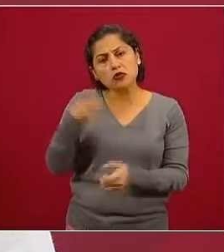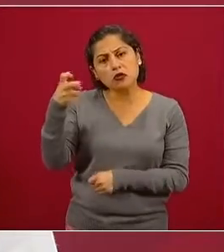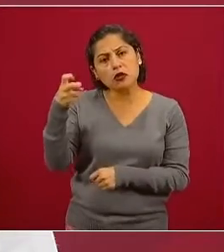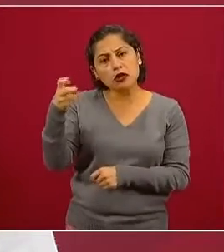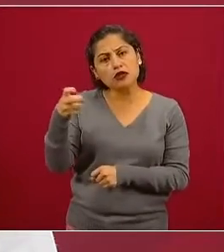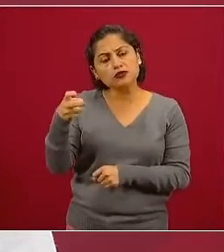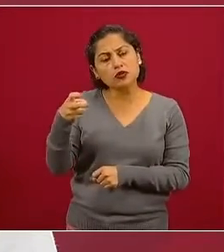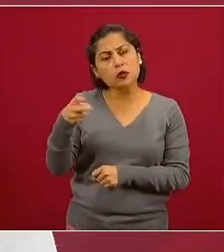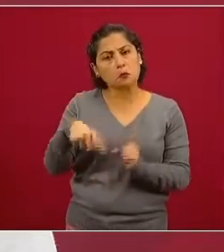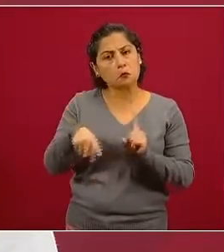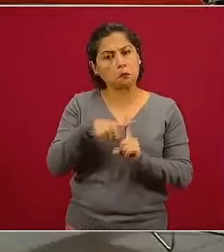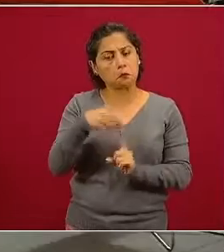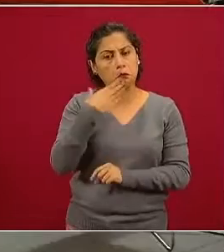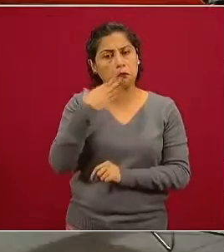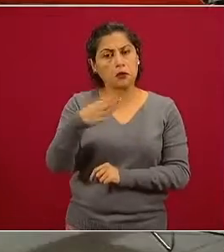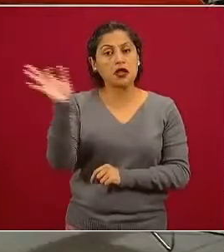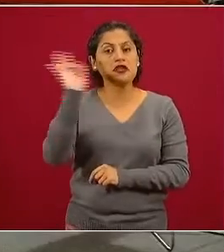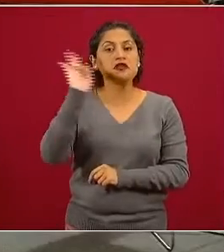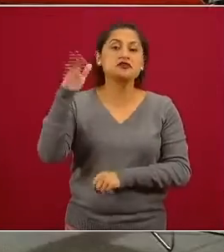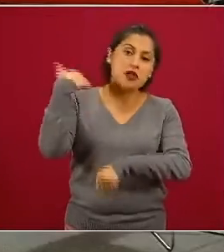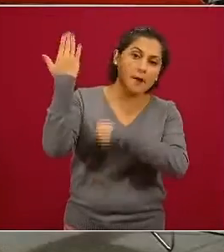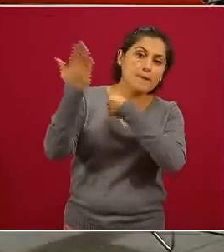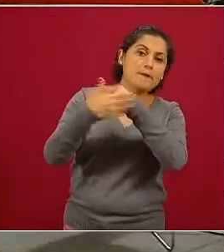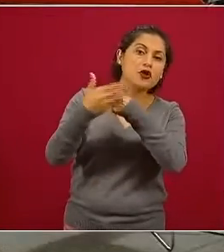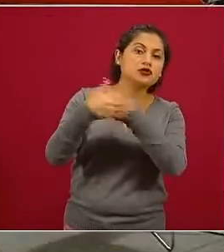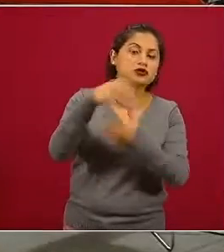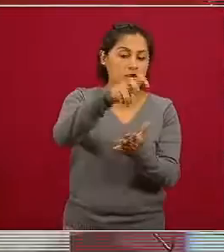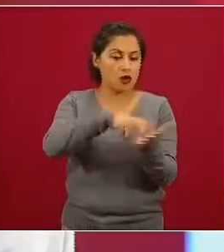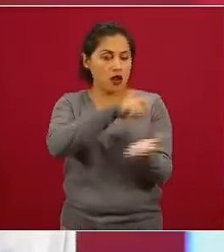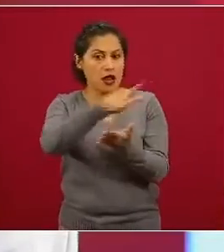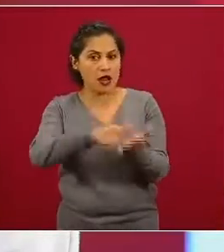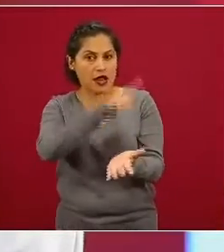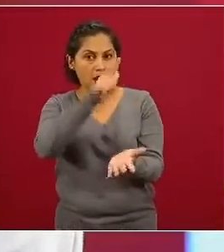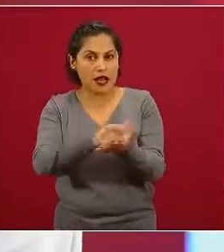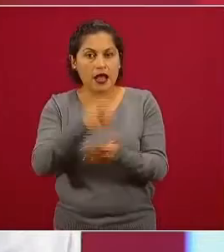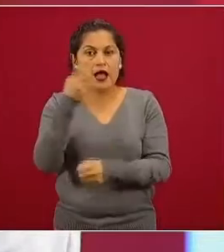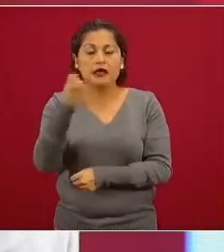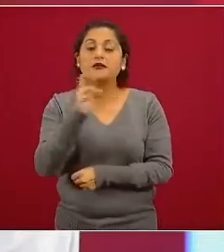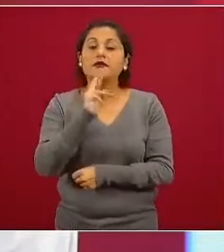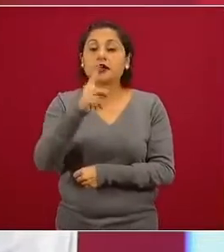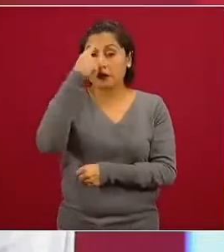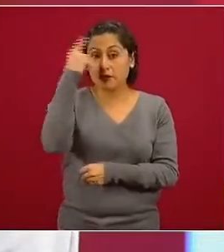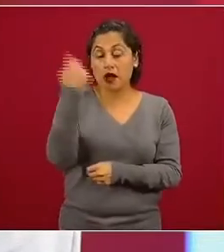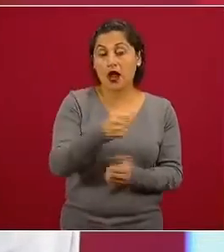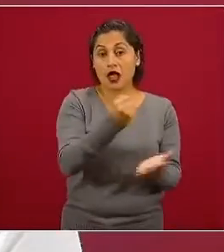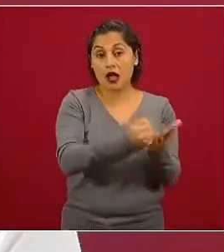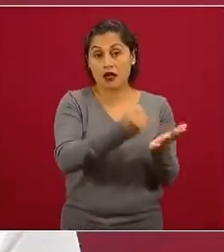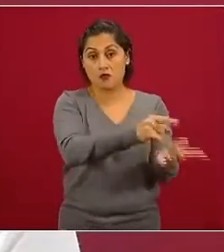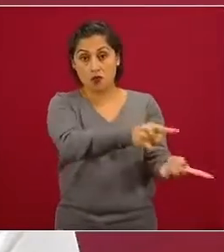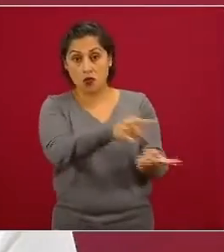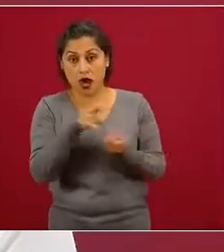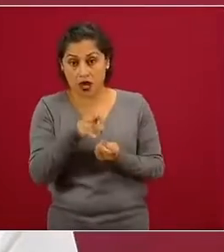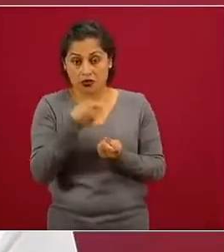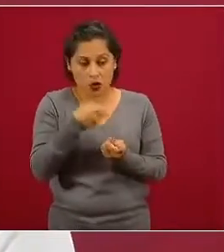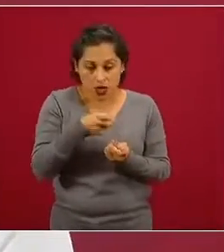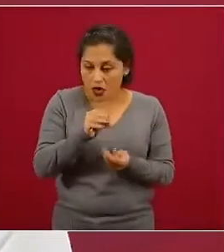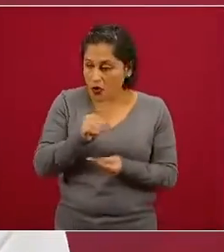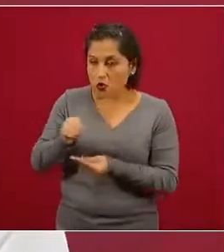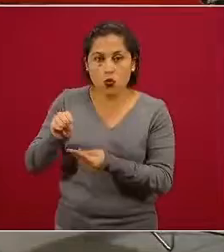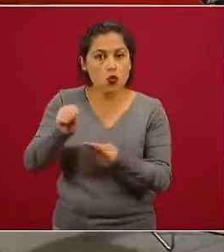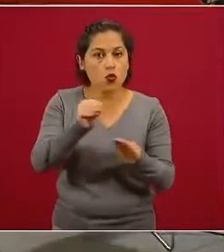que será mejor que las explique la Secretaría de Hacienda, y eso a veces desestimula a quienes pensamos que